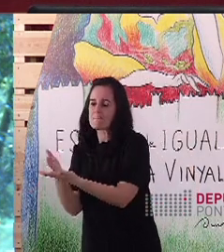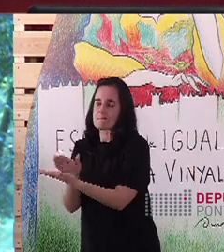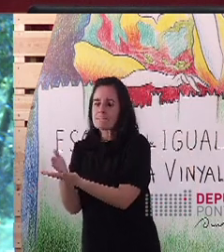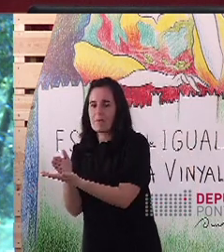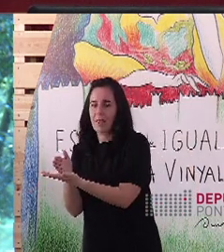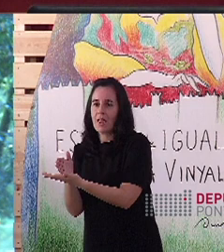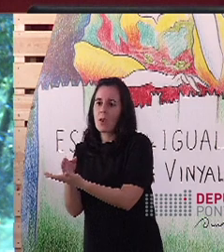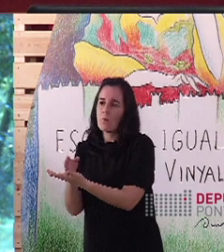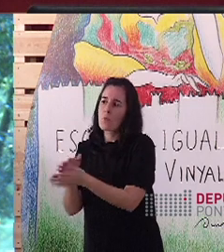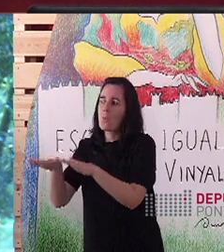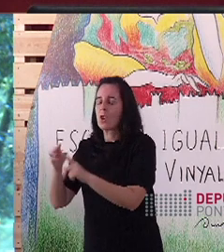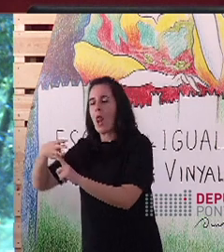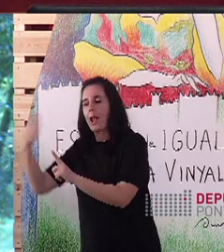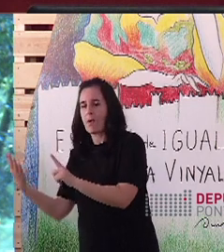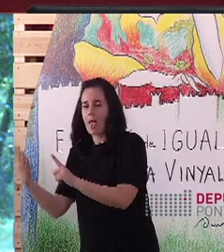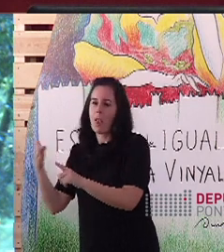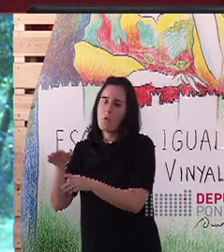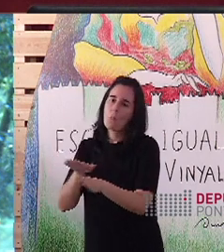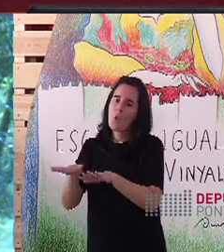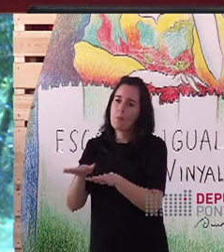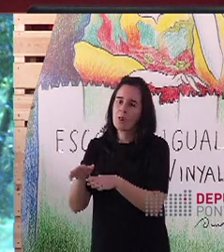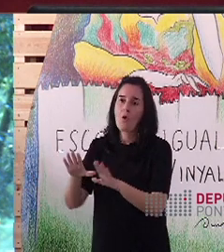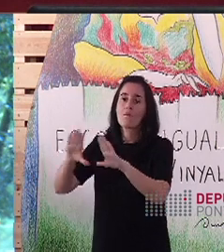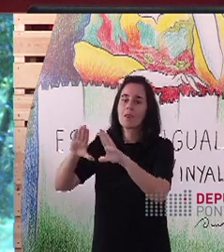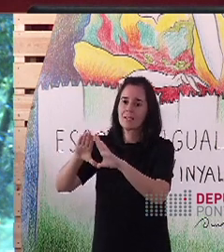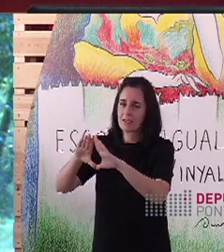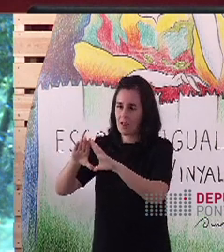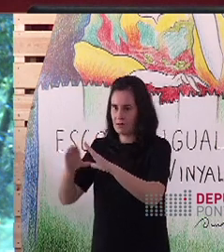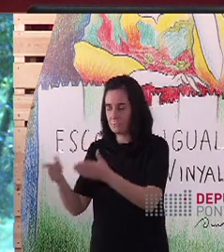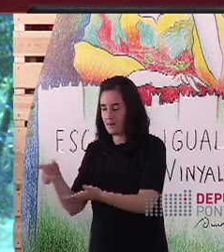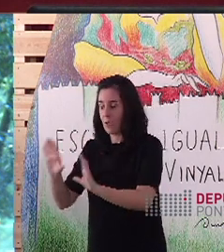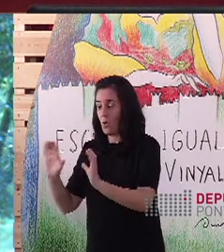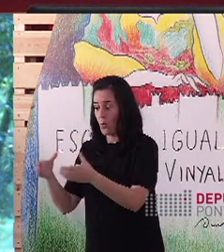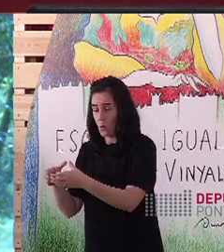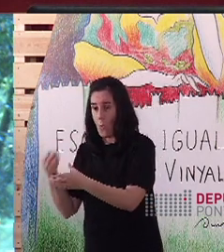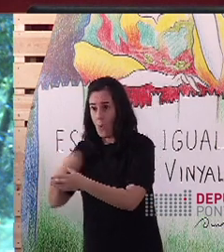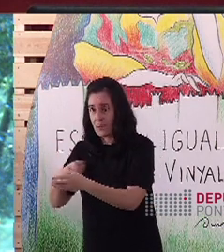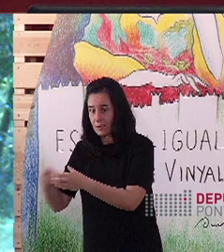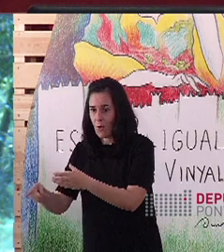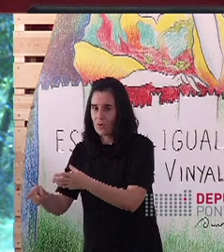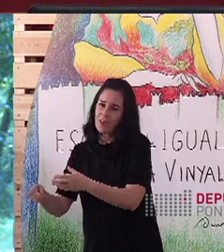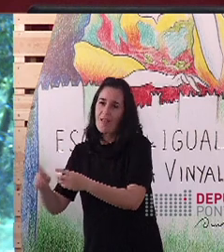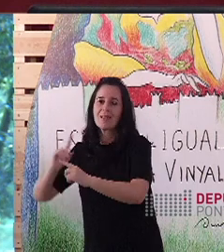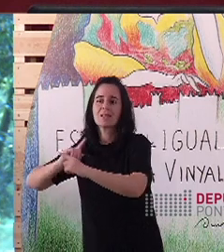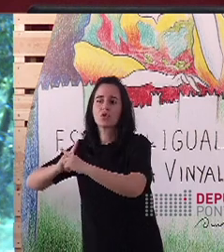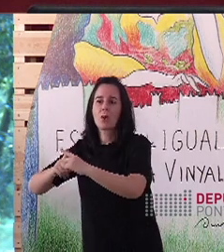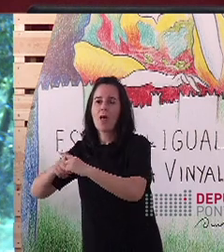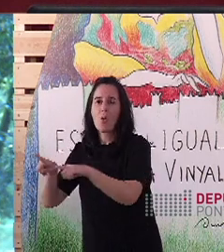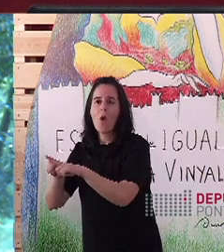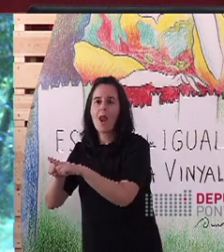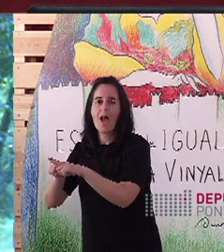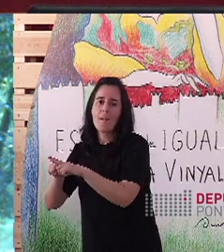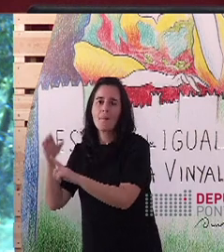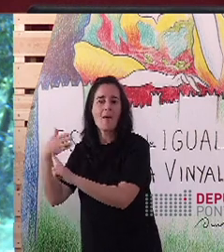movimiento LGTB y el movimiento feminista han hecho de la sexualidad el emblema de su propia lucha. Y dentro